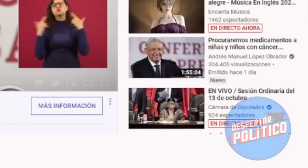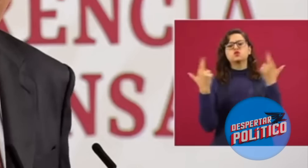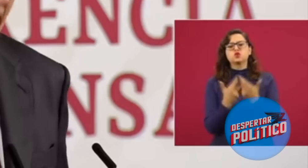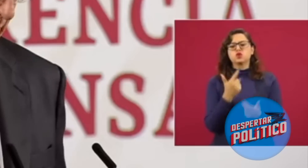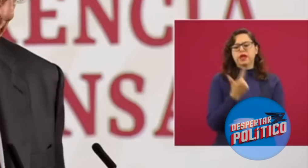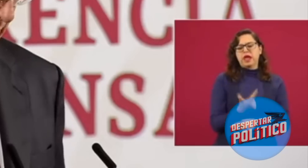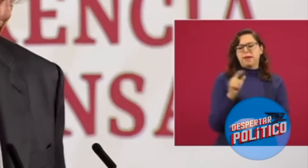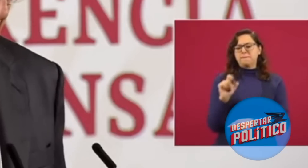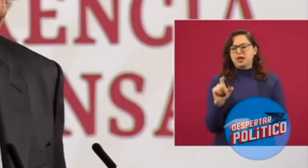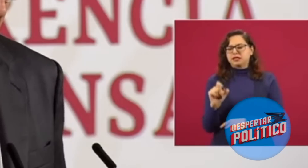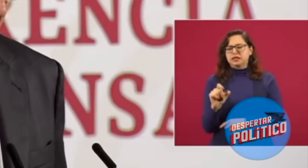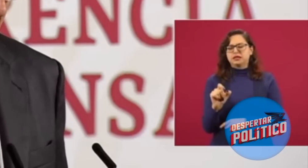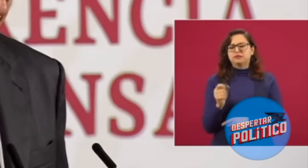temprana.